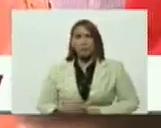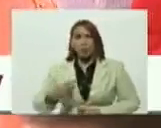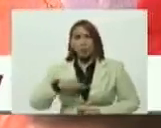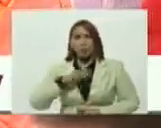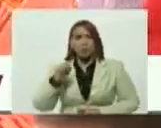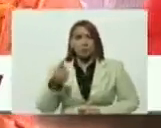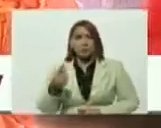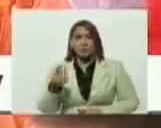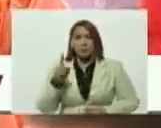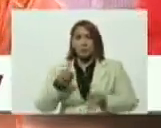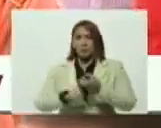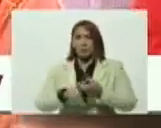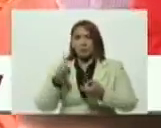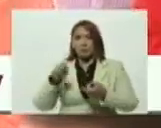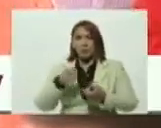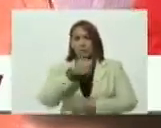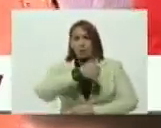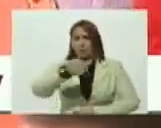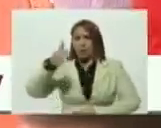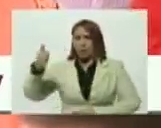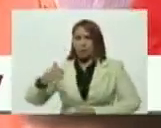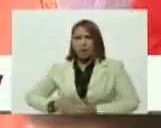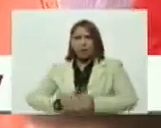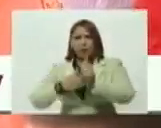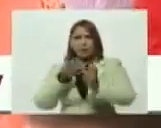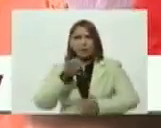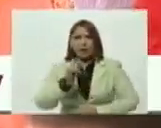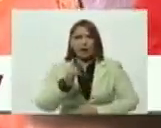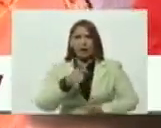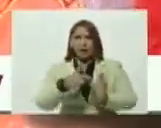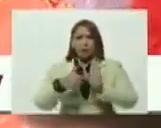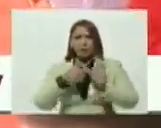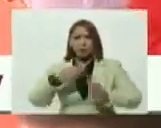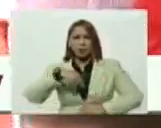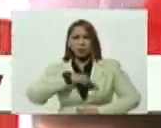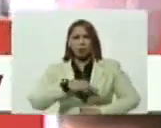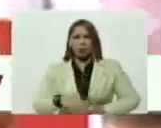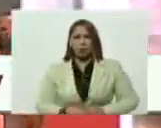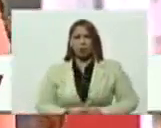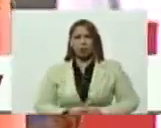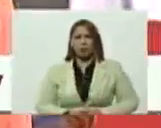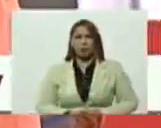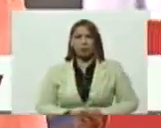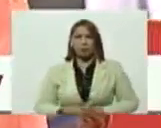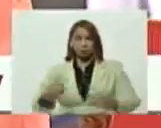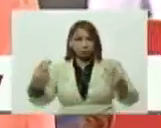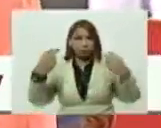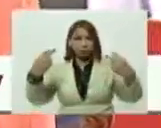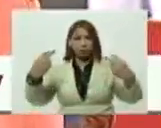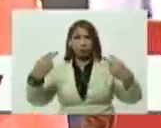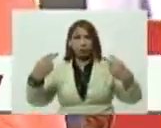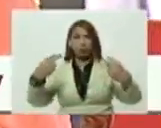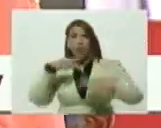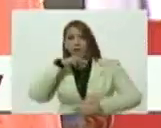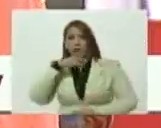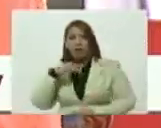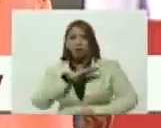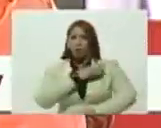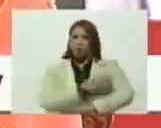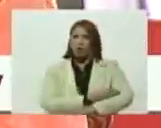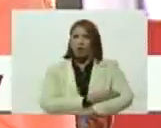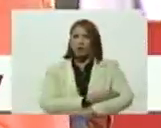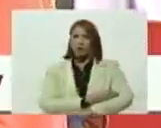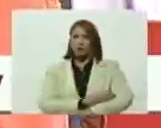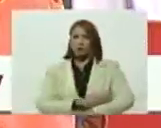primera combatiente y a cada uno de los liderazgos que han sido ejemplo para nosotros. Por eso nos ve acá hablando con fuerza, con